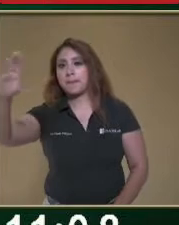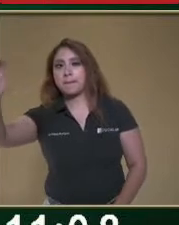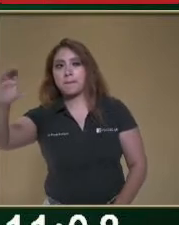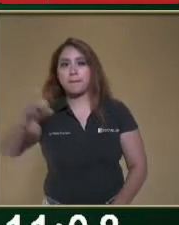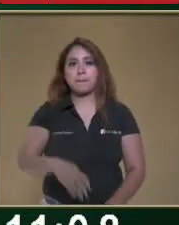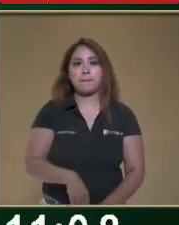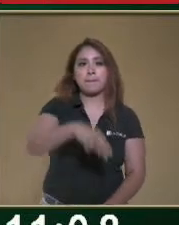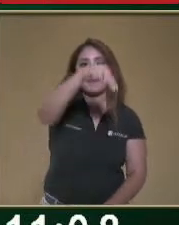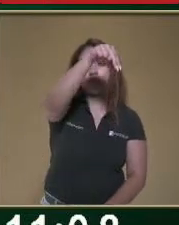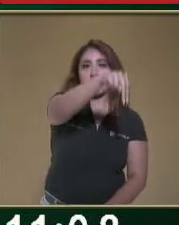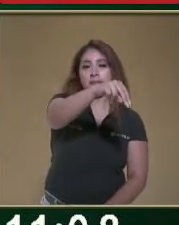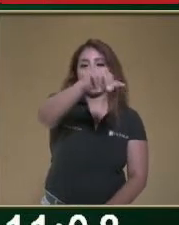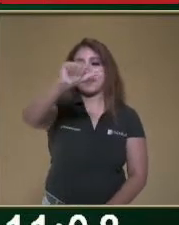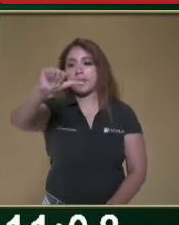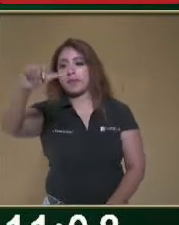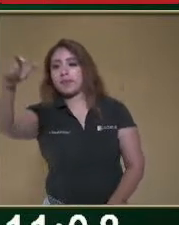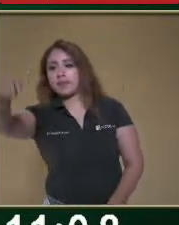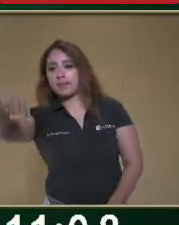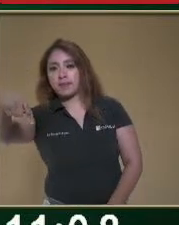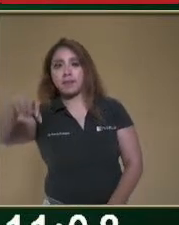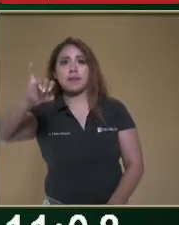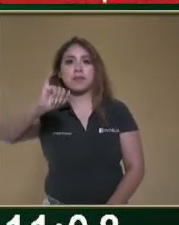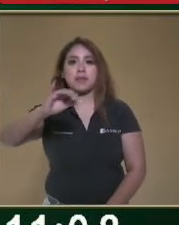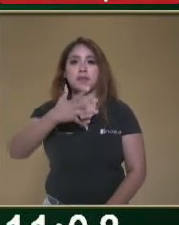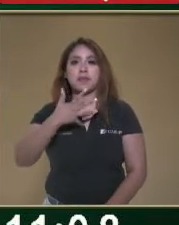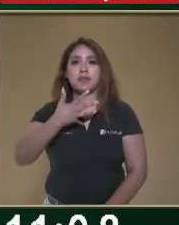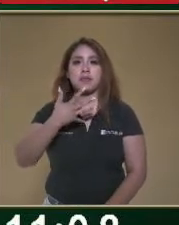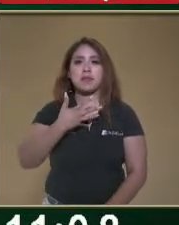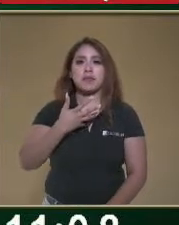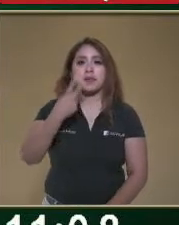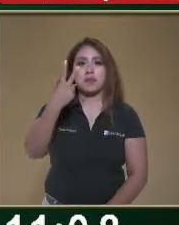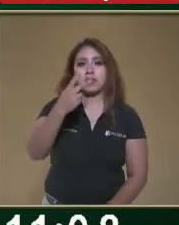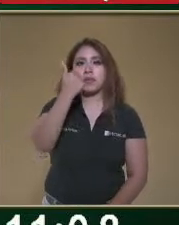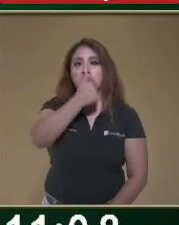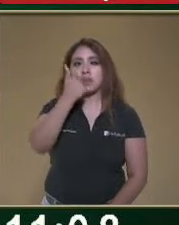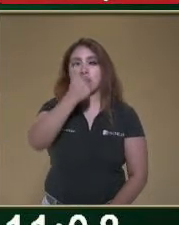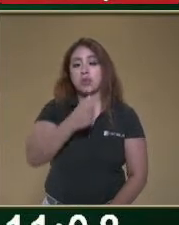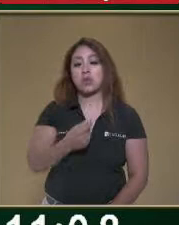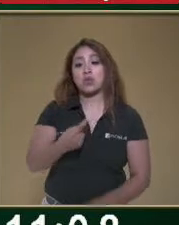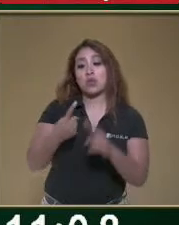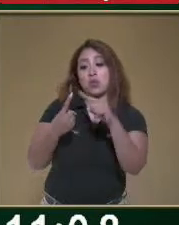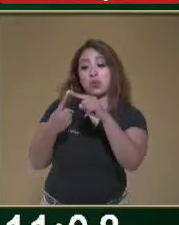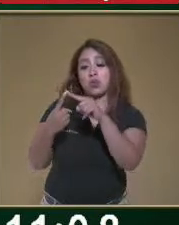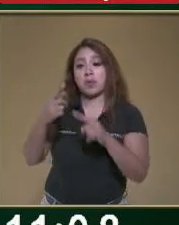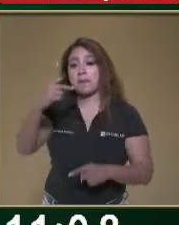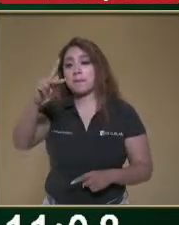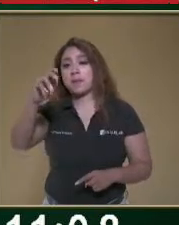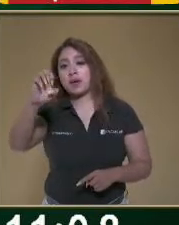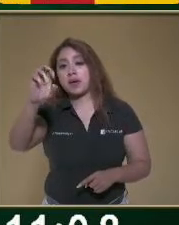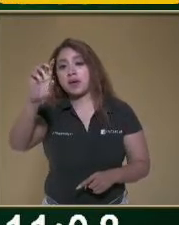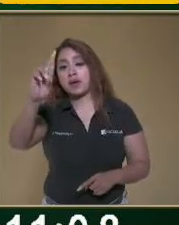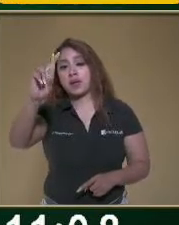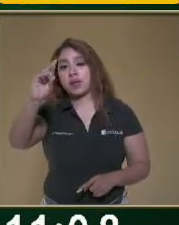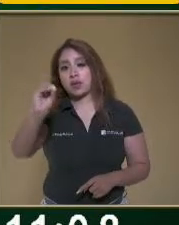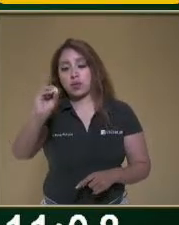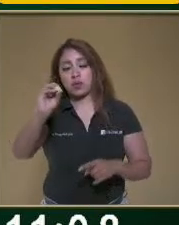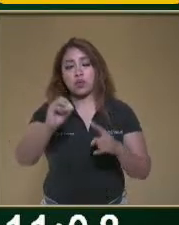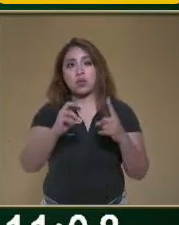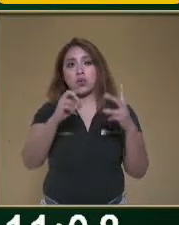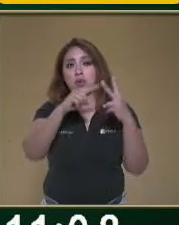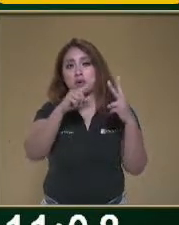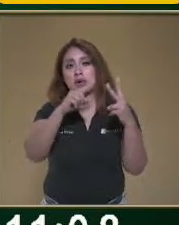a la Q. Y tenemos a nuestros dos alumnos. Uno se llama Pedro y la otra alumna se